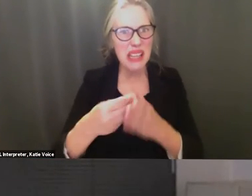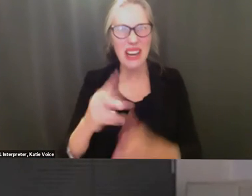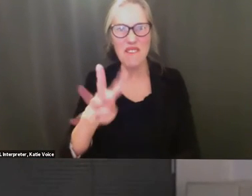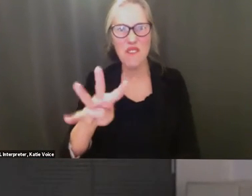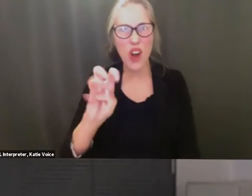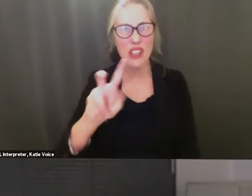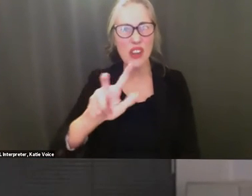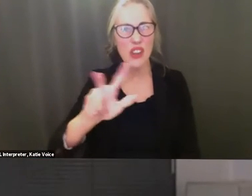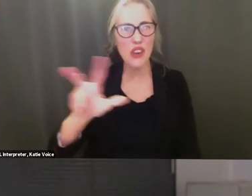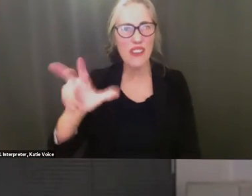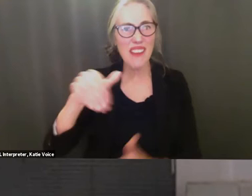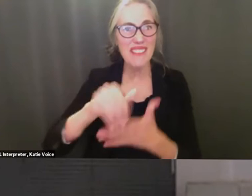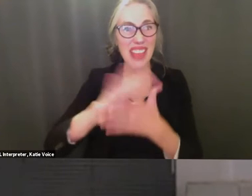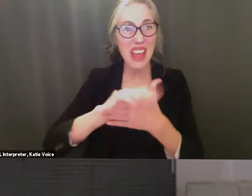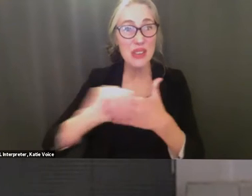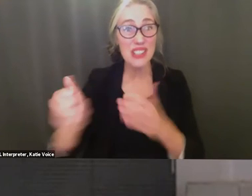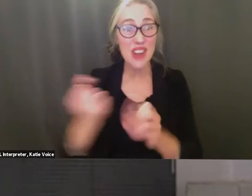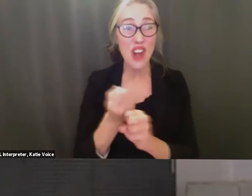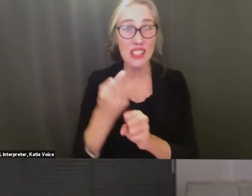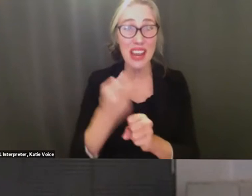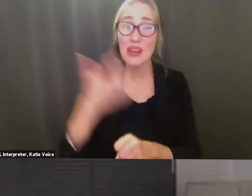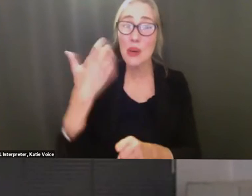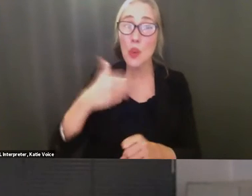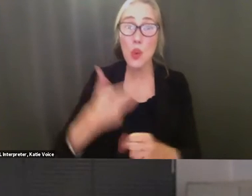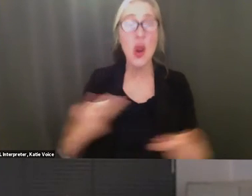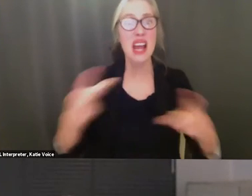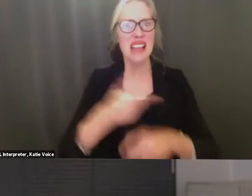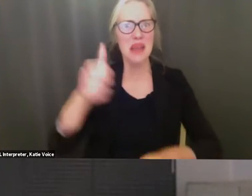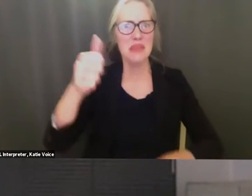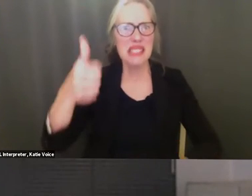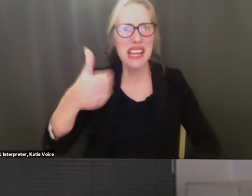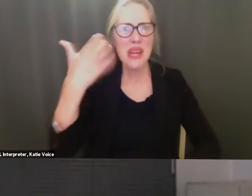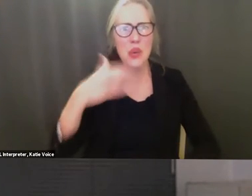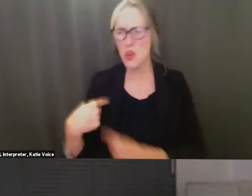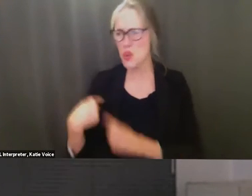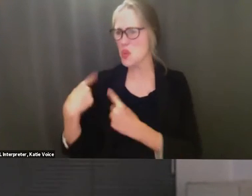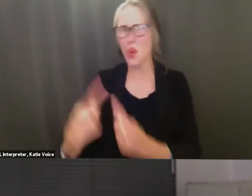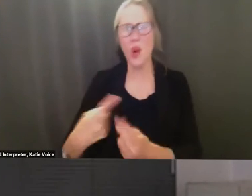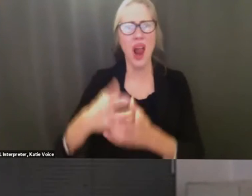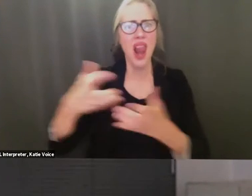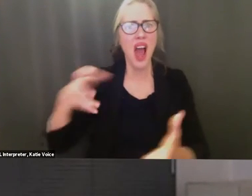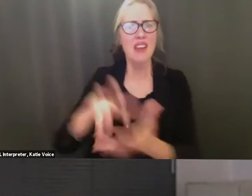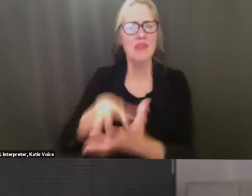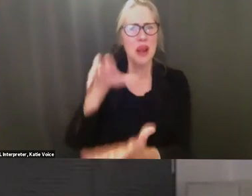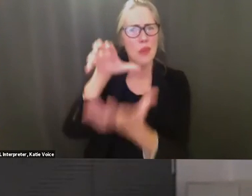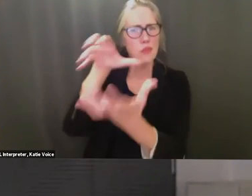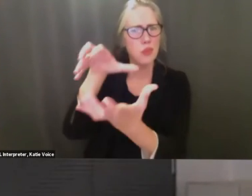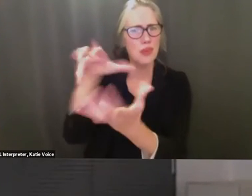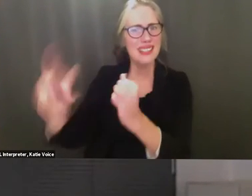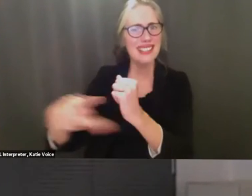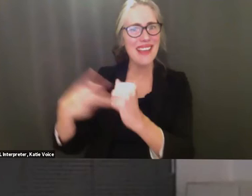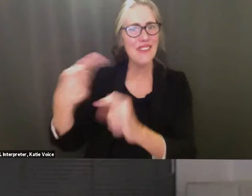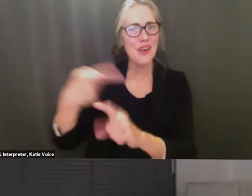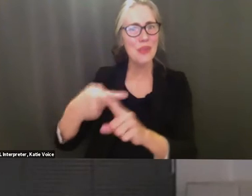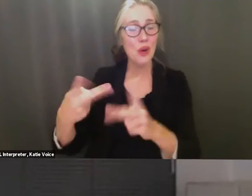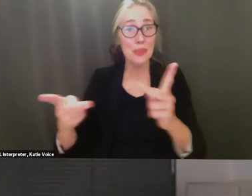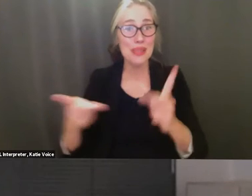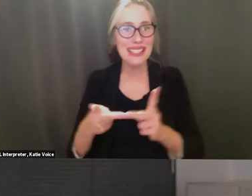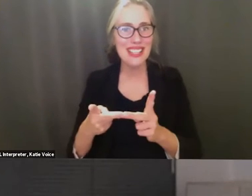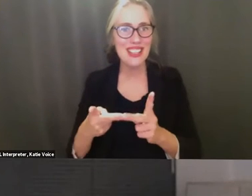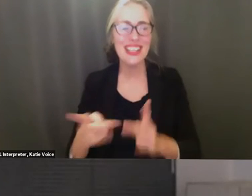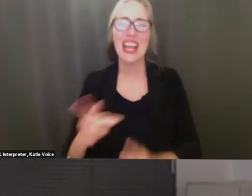$435,000 al año por 10. Así que esto es mucho dinero y en un solo cargo. Y ella dice que se siente